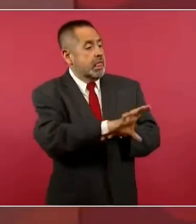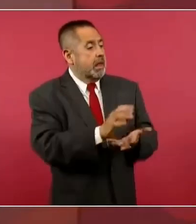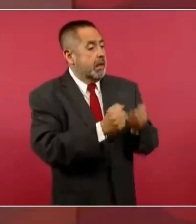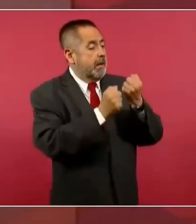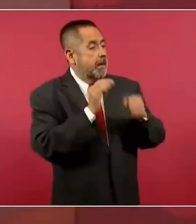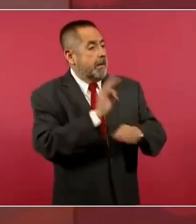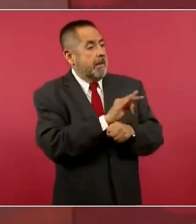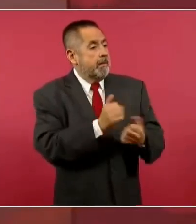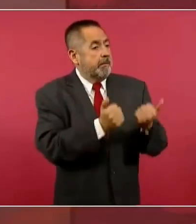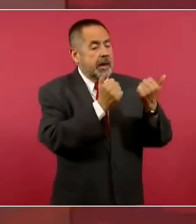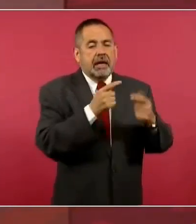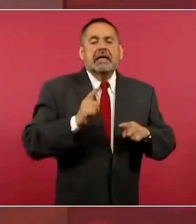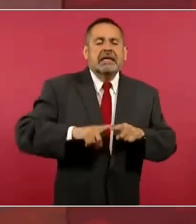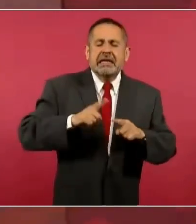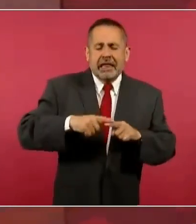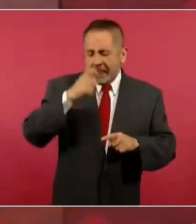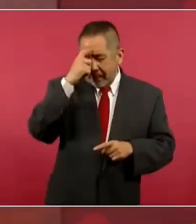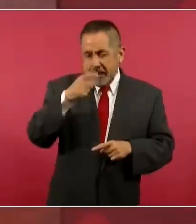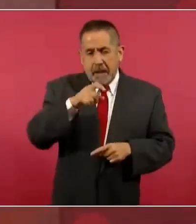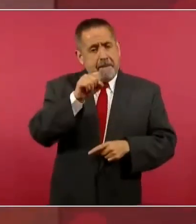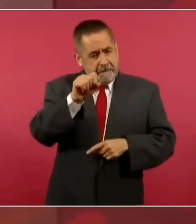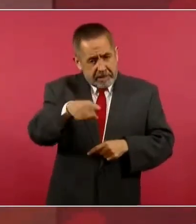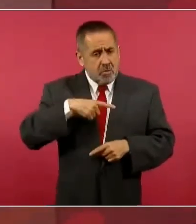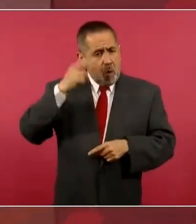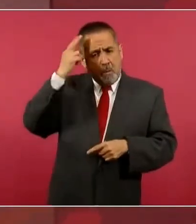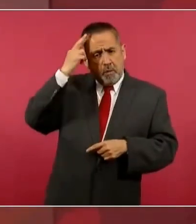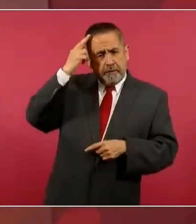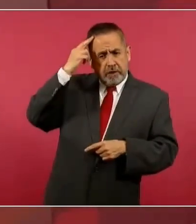en su momento? Porfirio Díaz,